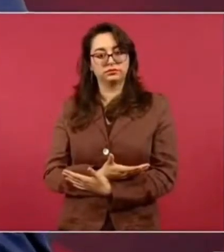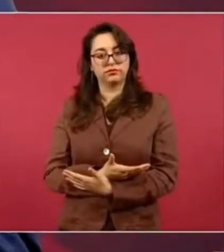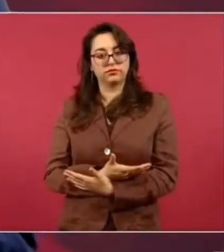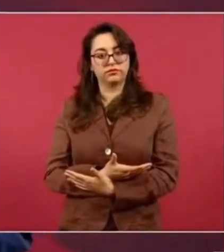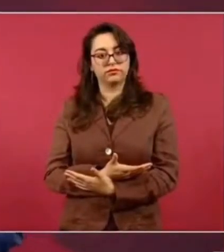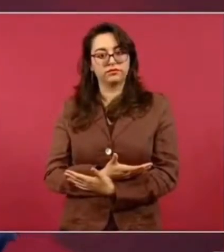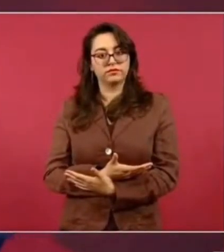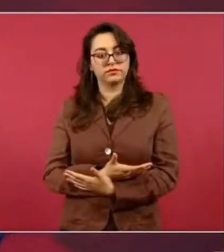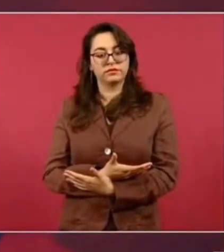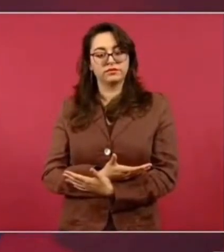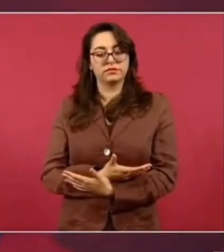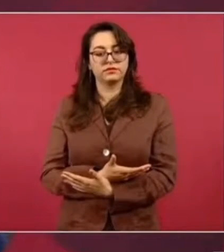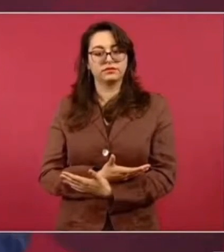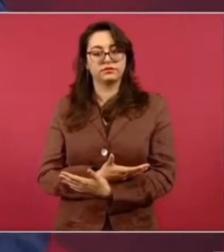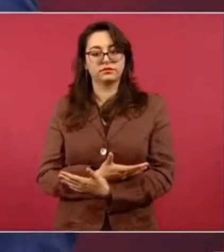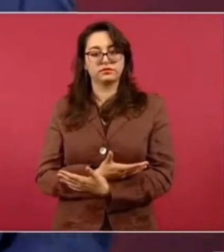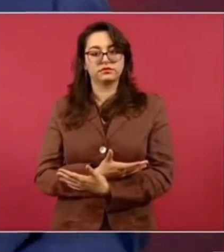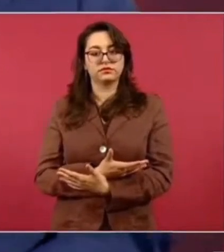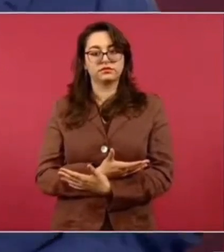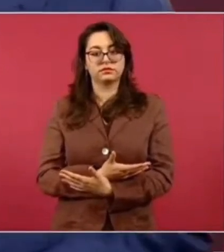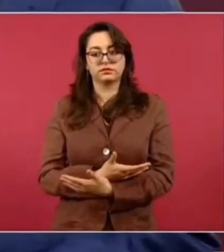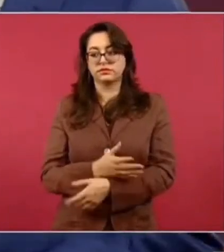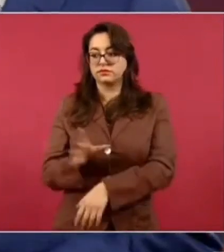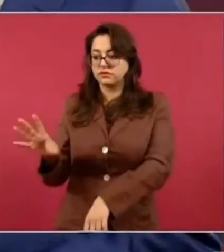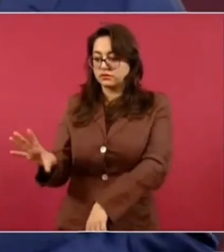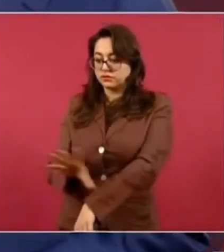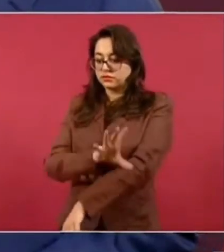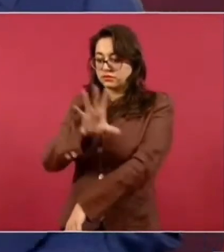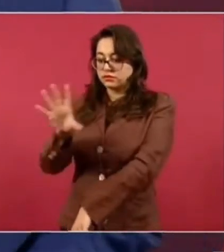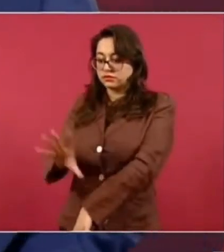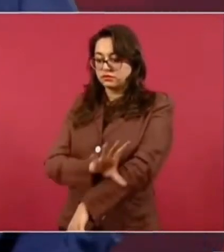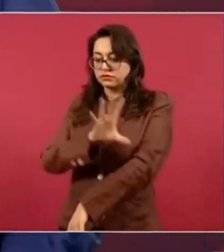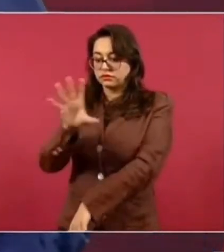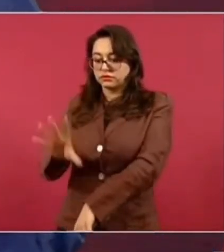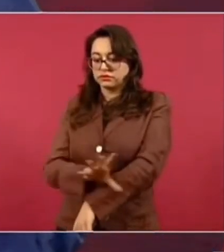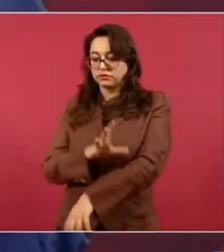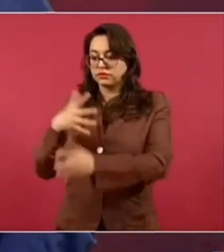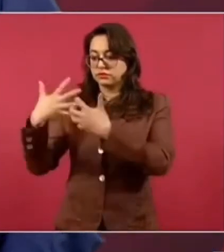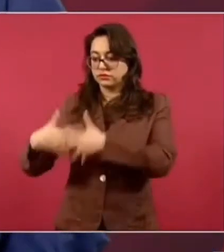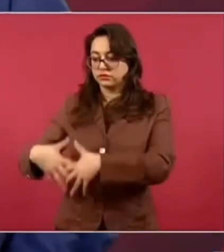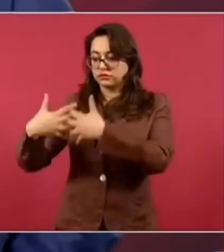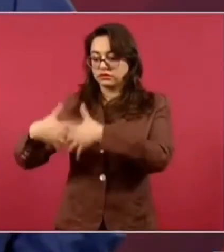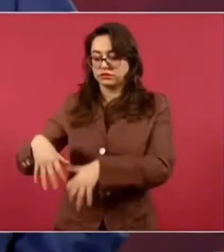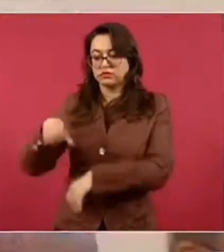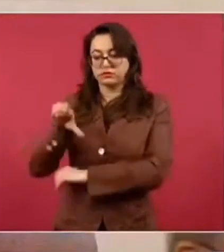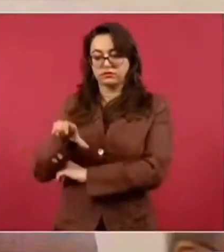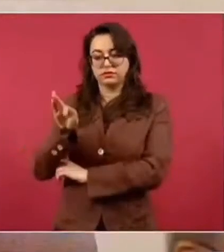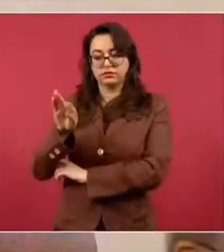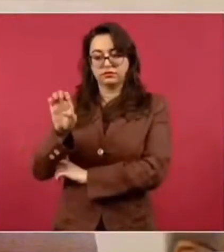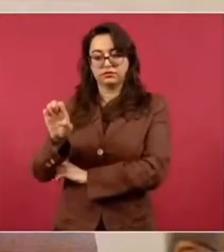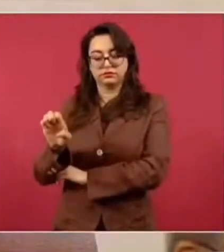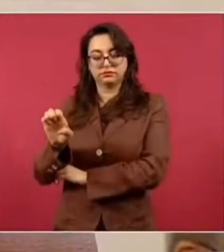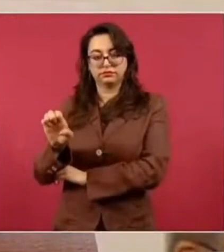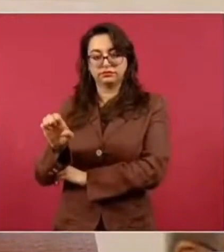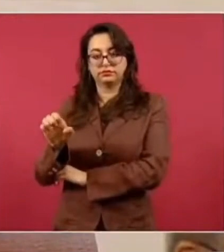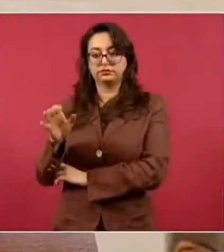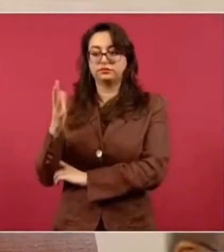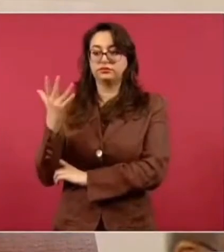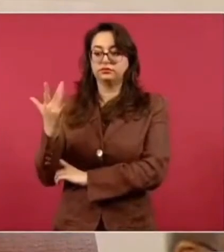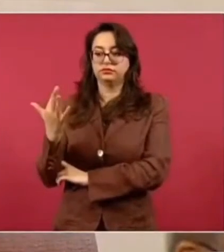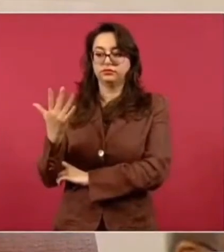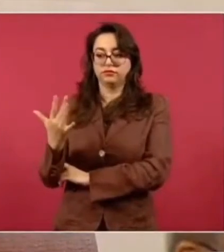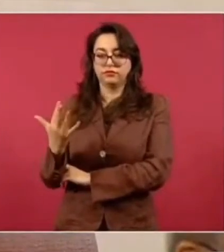una participación en la producción de energía del 54% y hoy